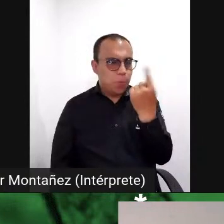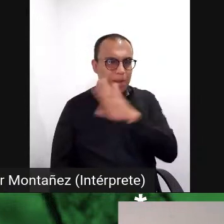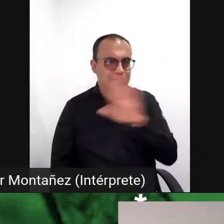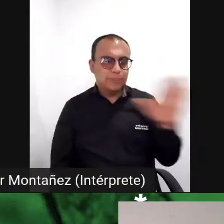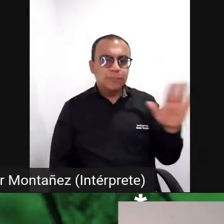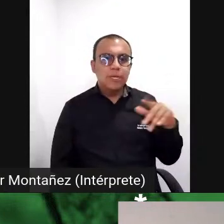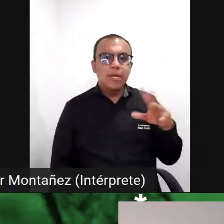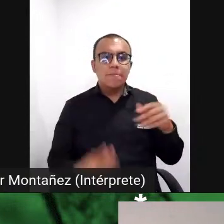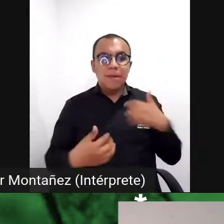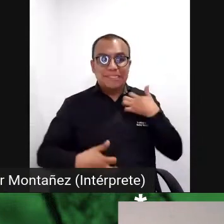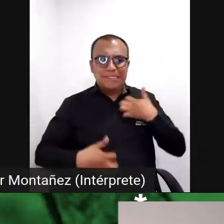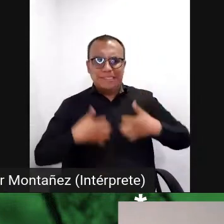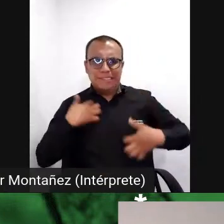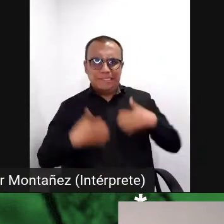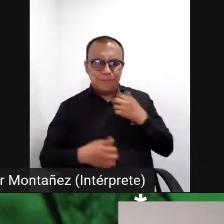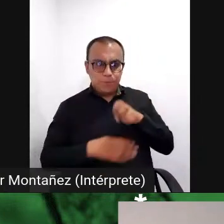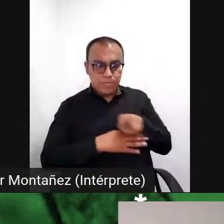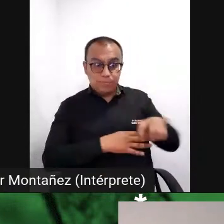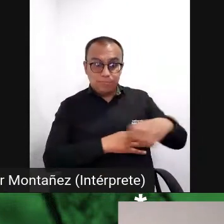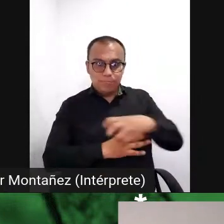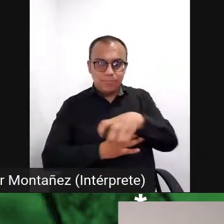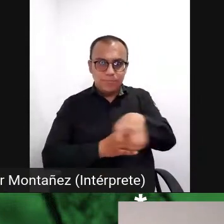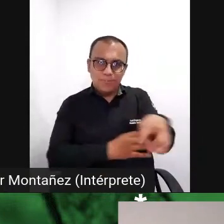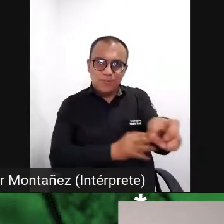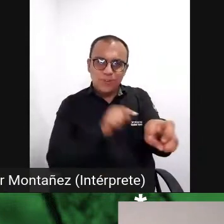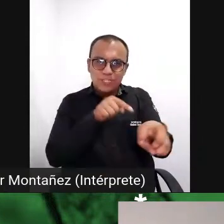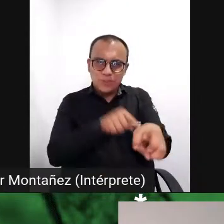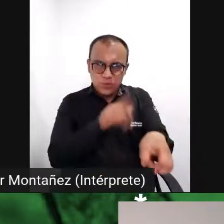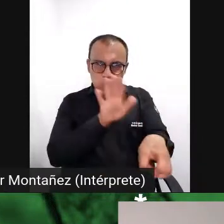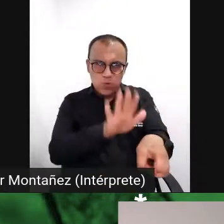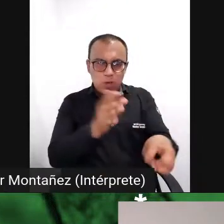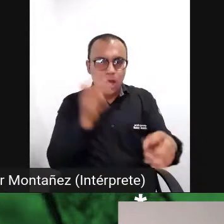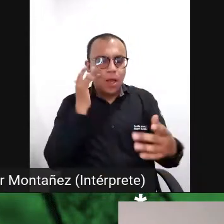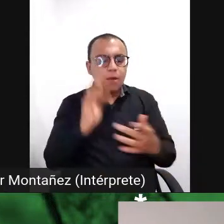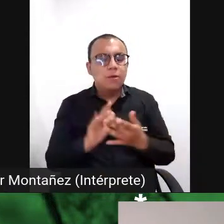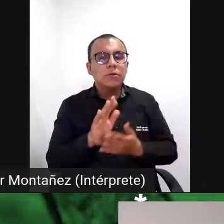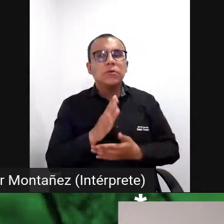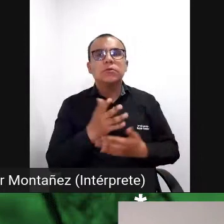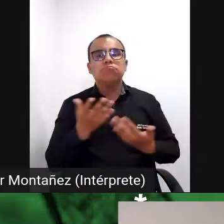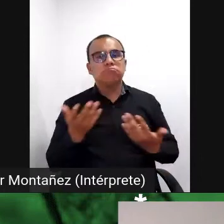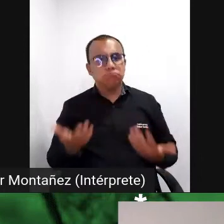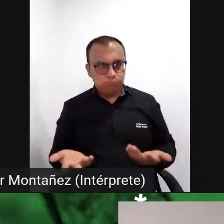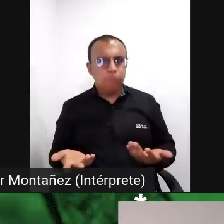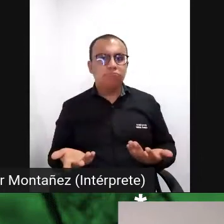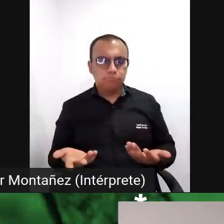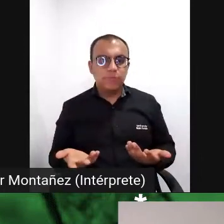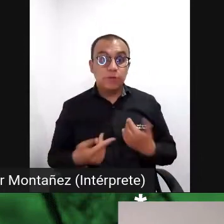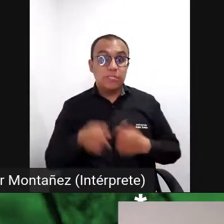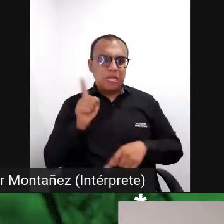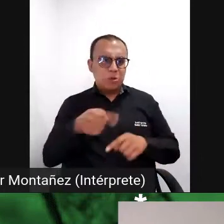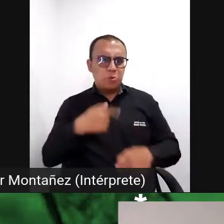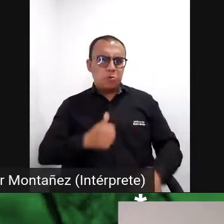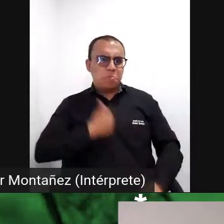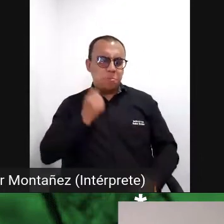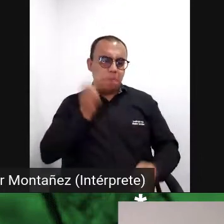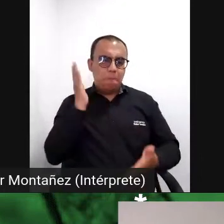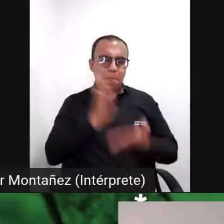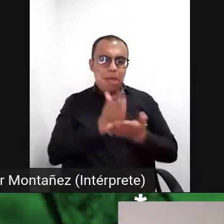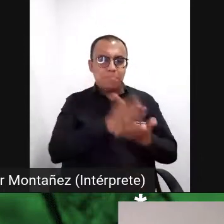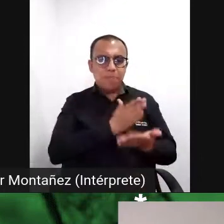y de temor que genera por ser un reptil, serpiente, pues muchas personas la matan. O sea, es un animal que